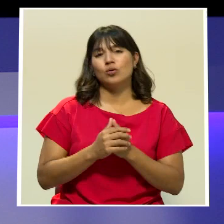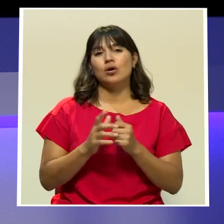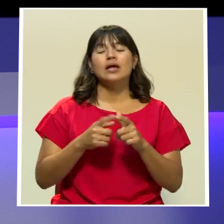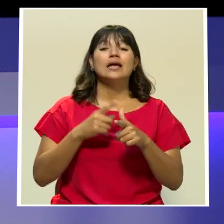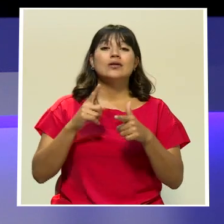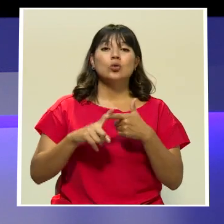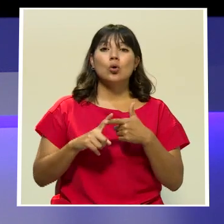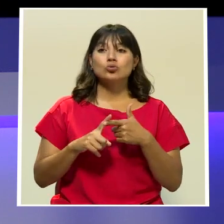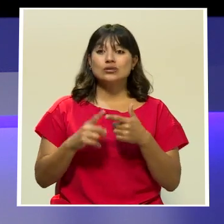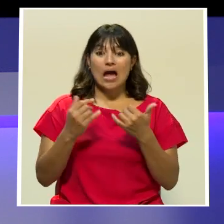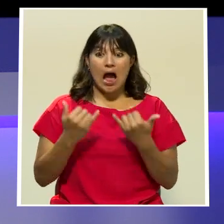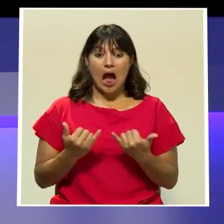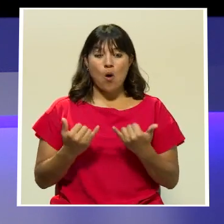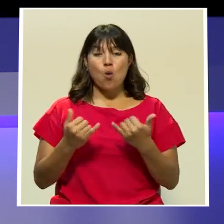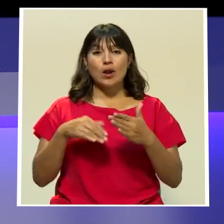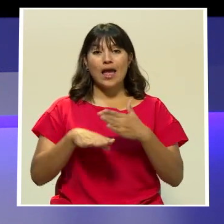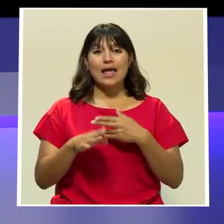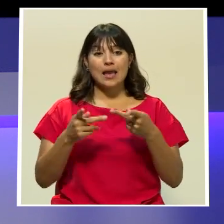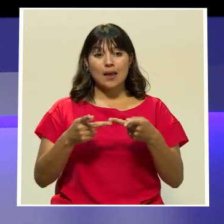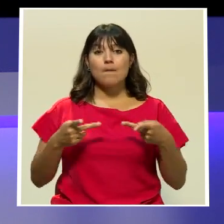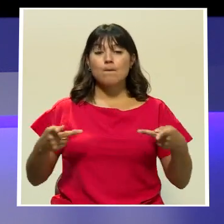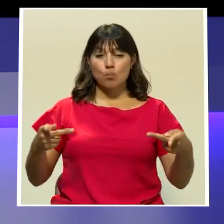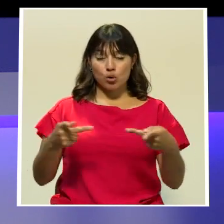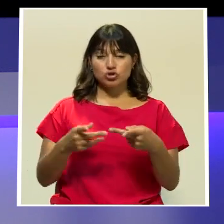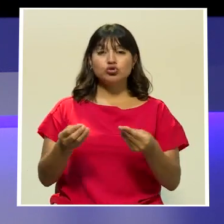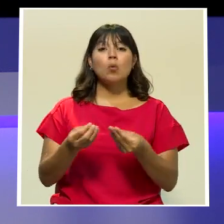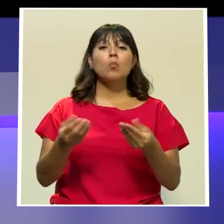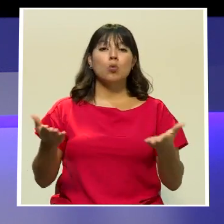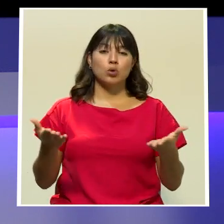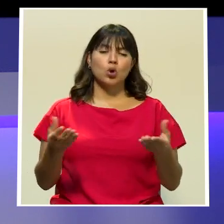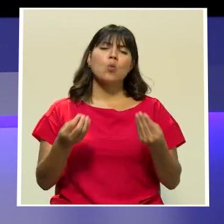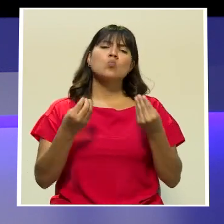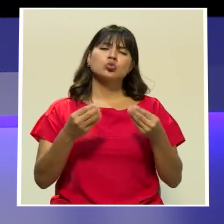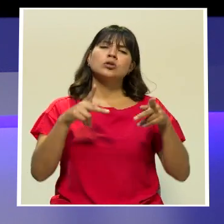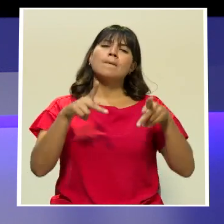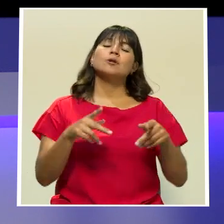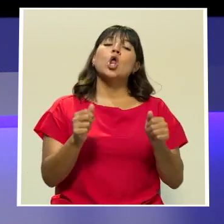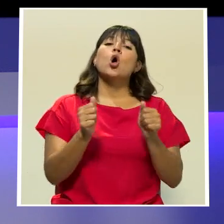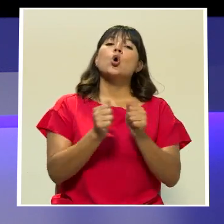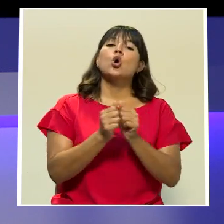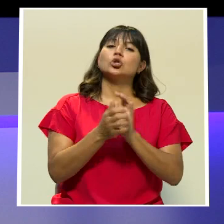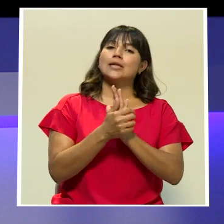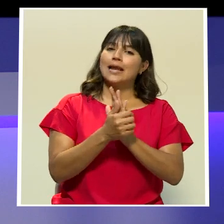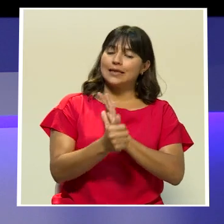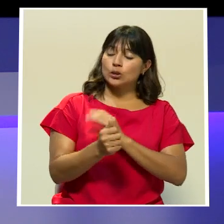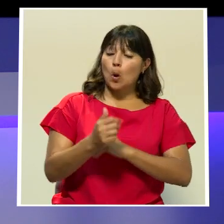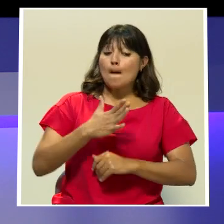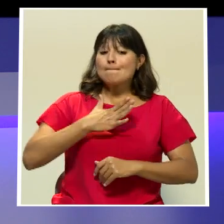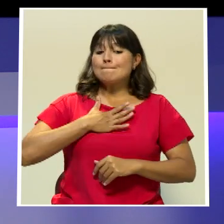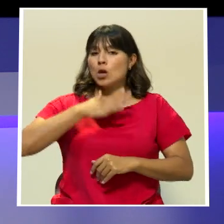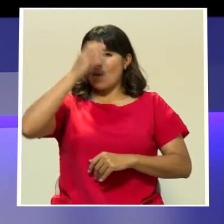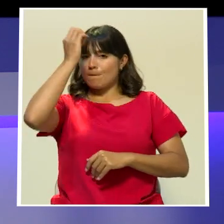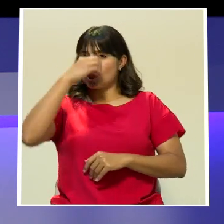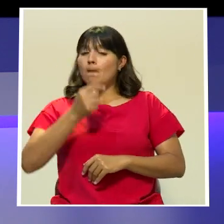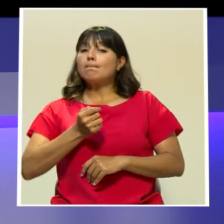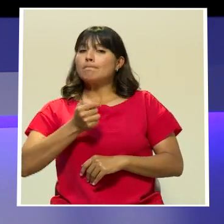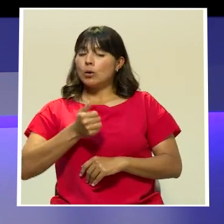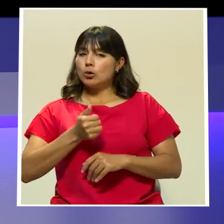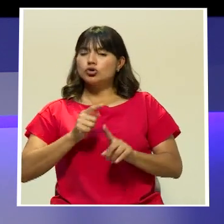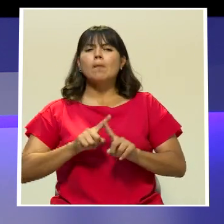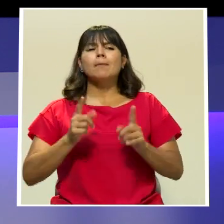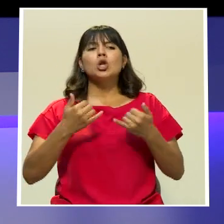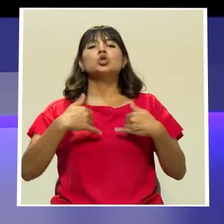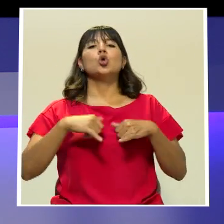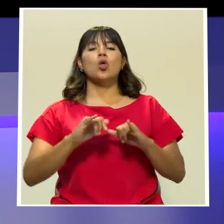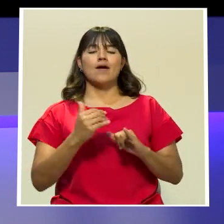los espacios públicos personas con talento, sin duda, no son la mayoría, es mi opinión, pero quedan en